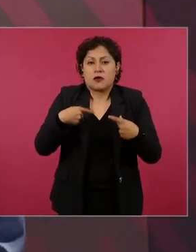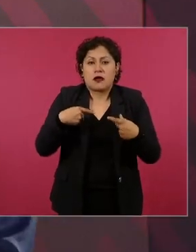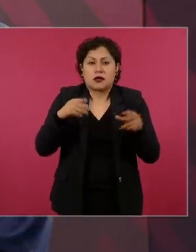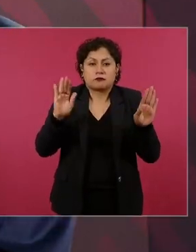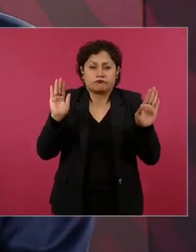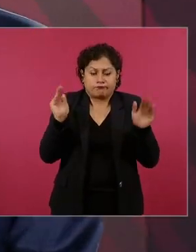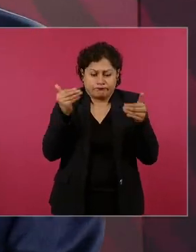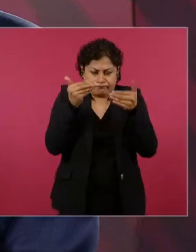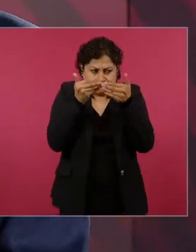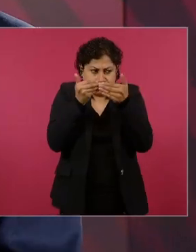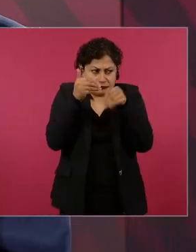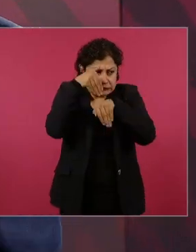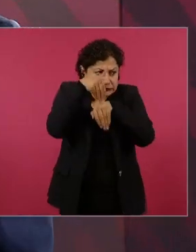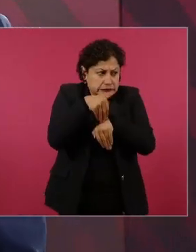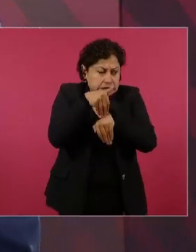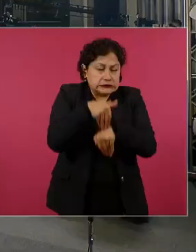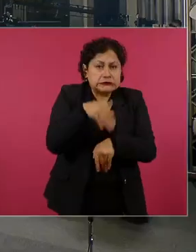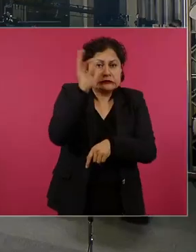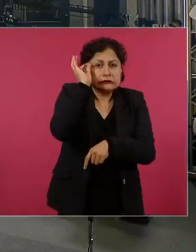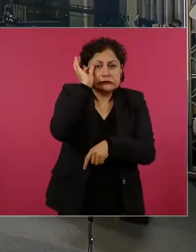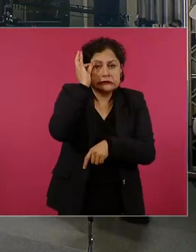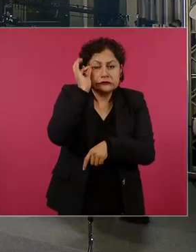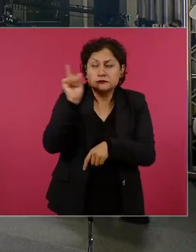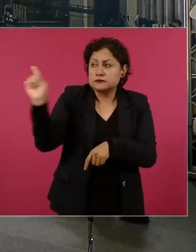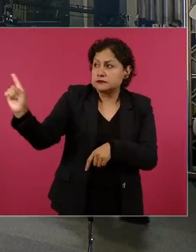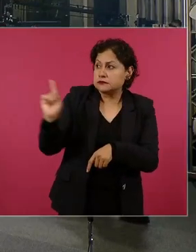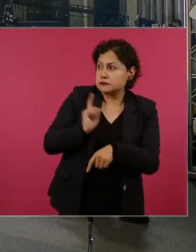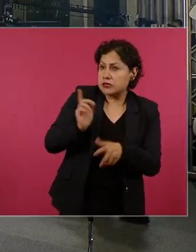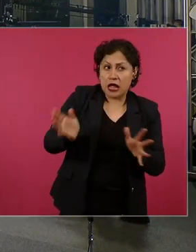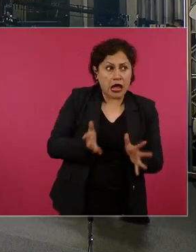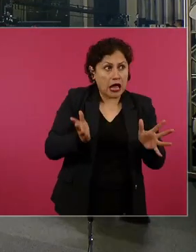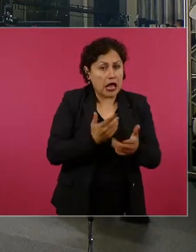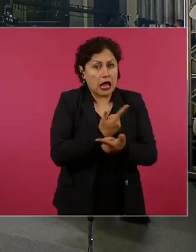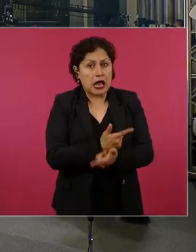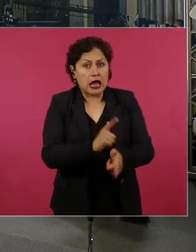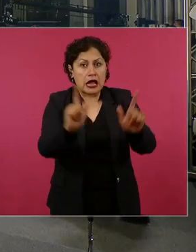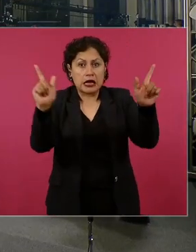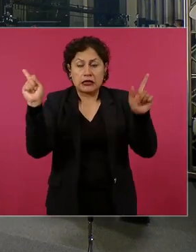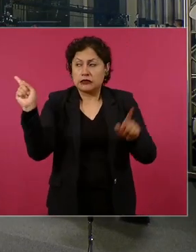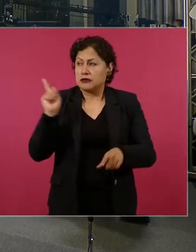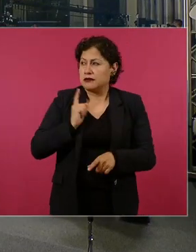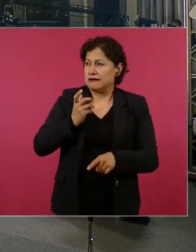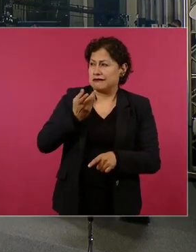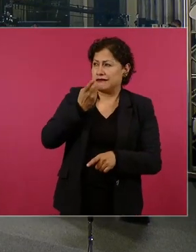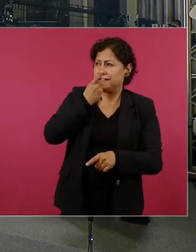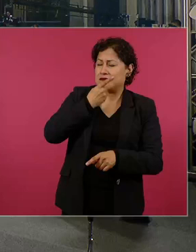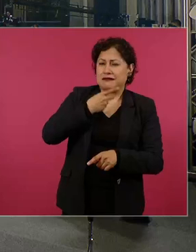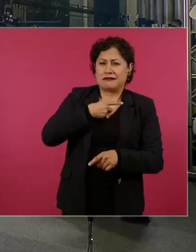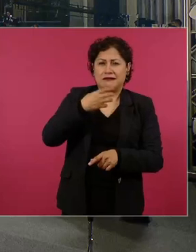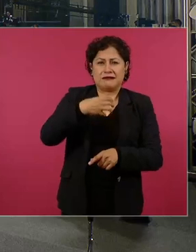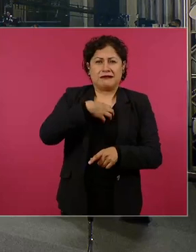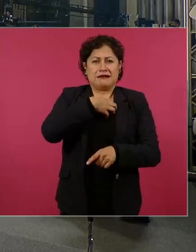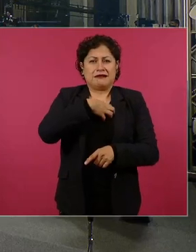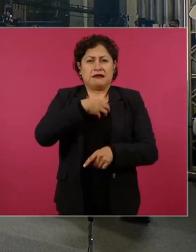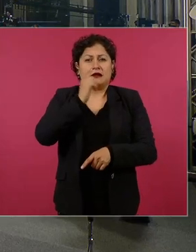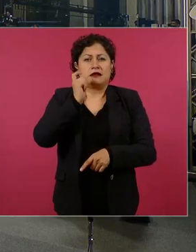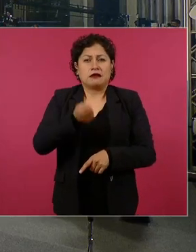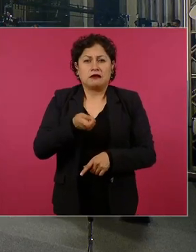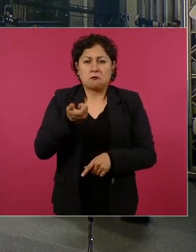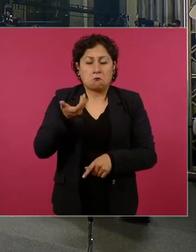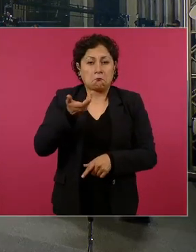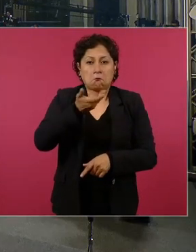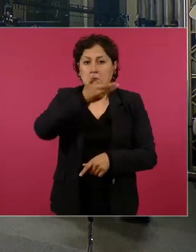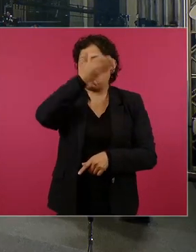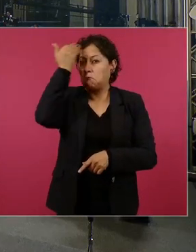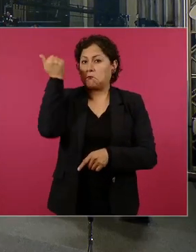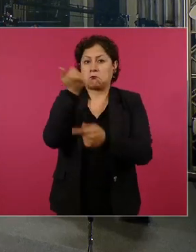en vez de ponerse alegres, se ponían a llorar. Tuvo que pasar un tiempo para